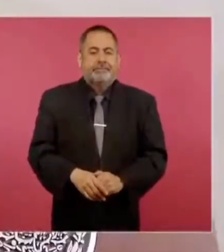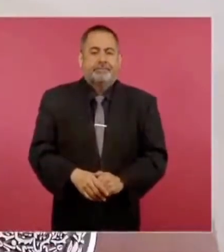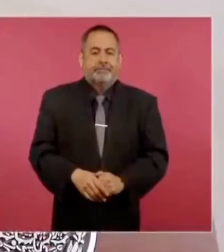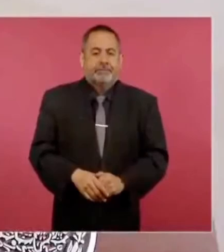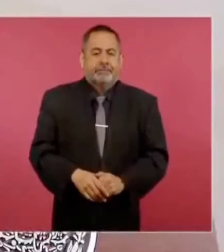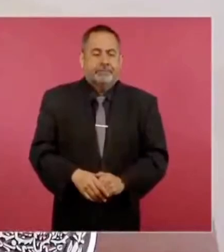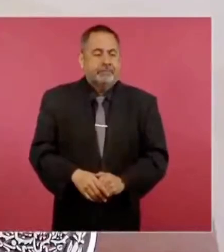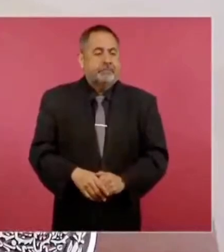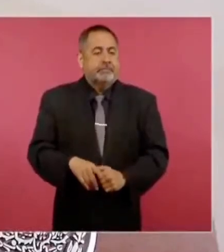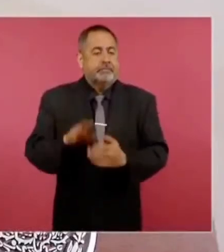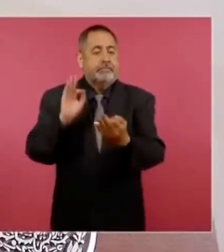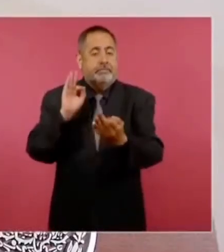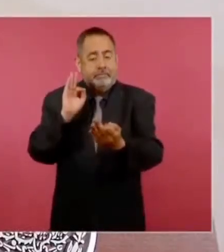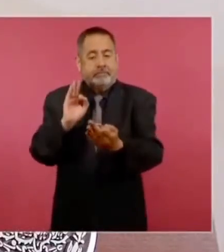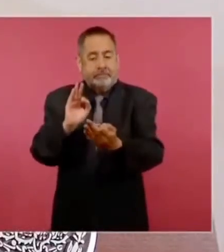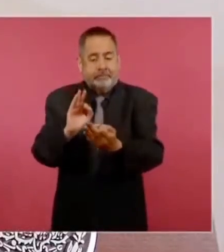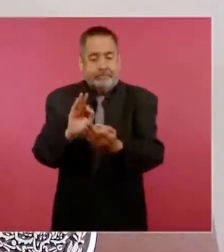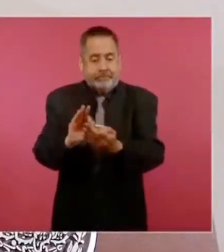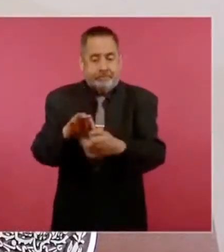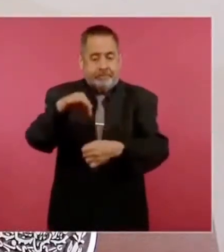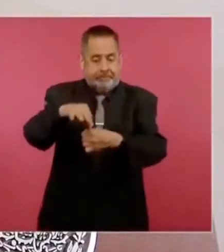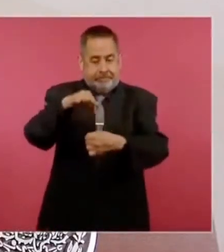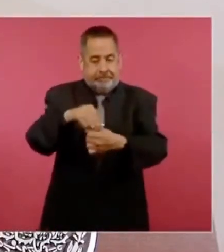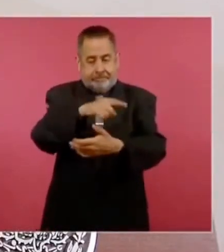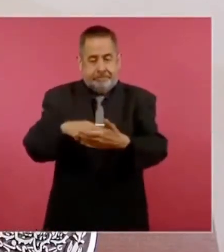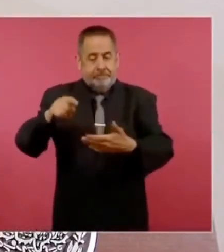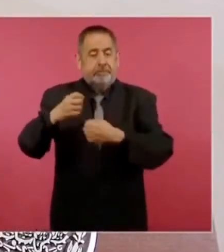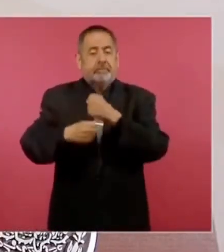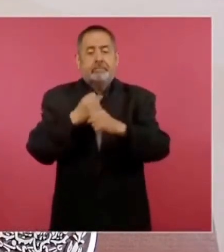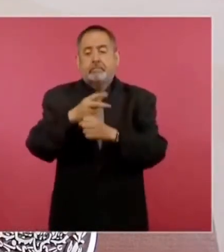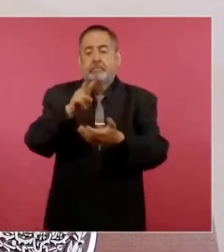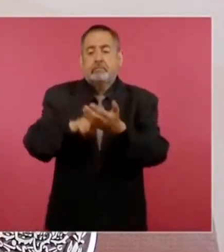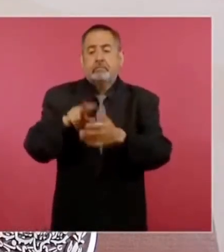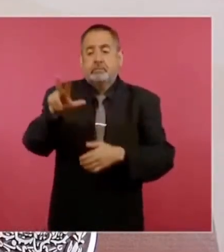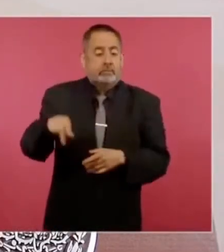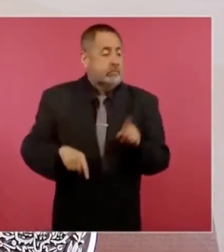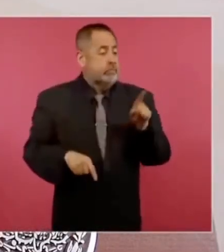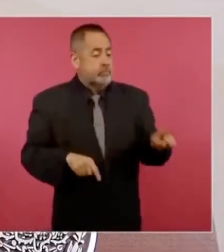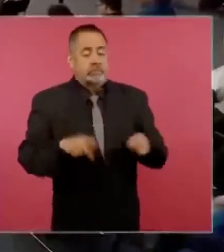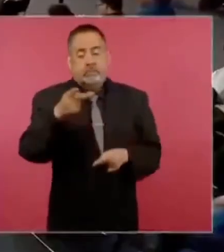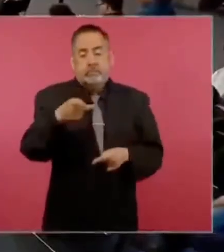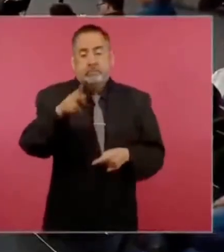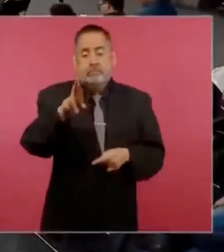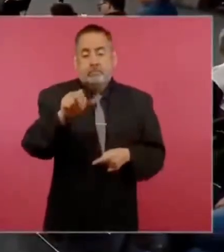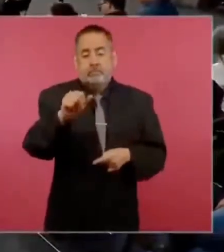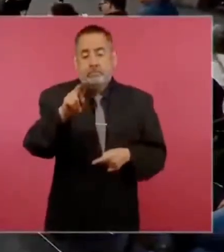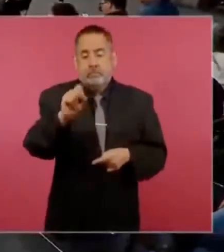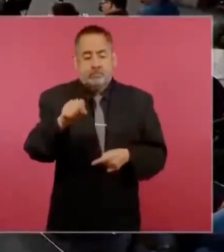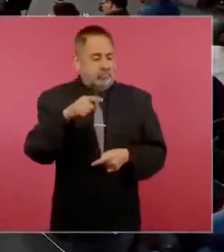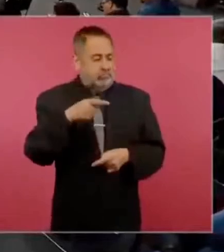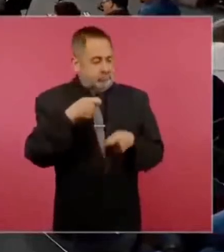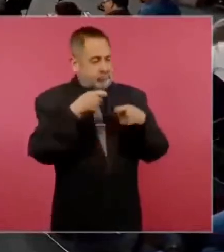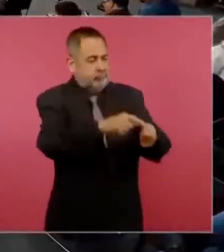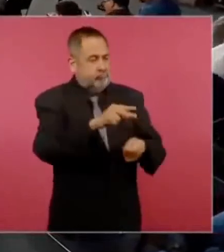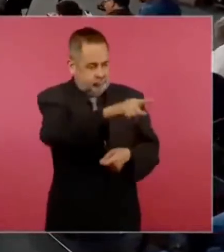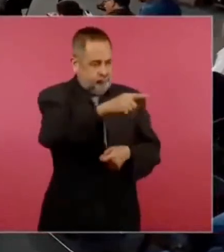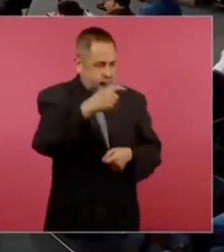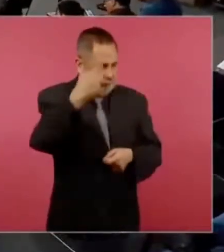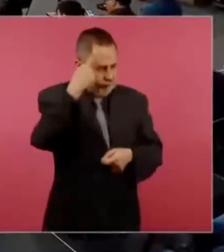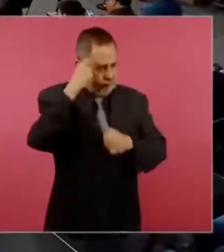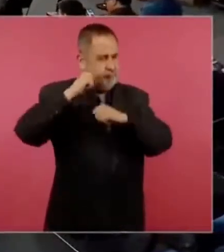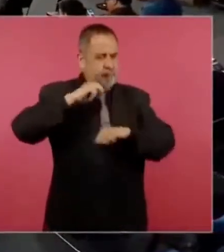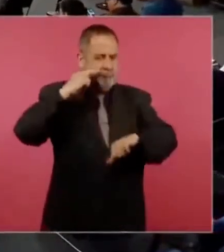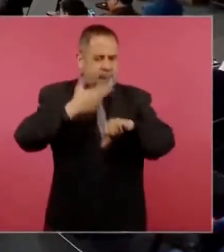En víspera de las elecciones de 2018, Krause fue señalado como el cerebro de la llamada